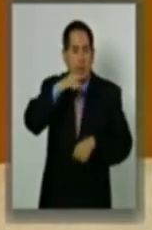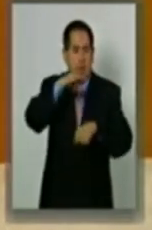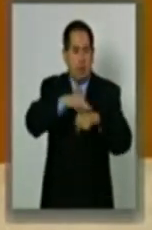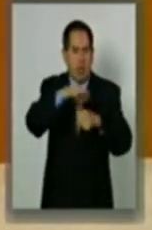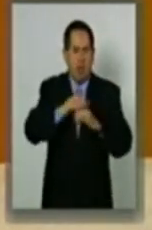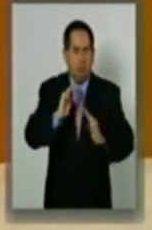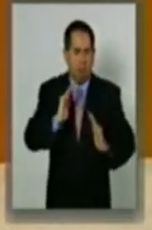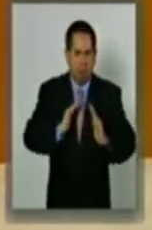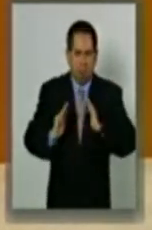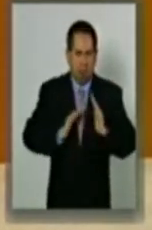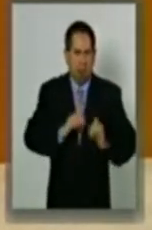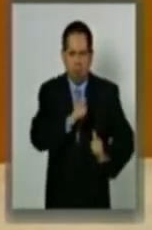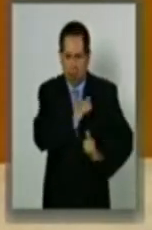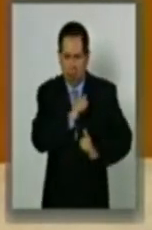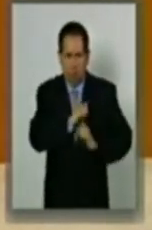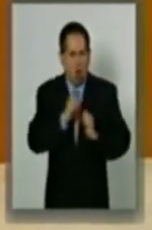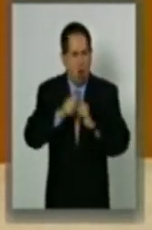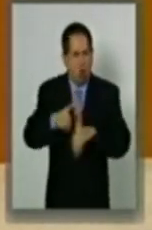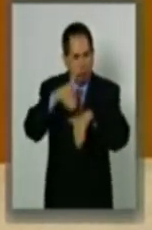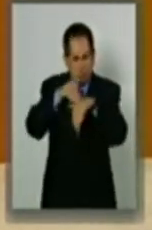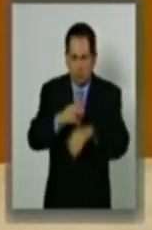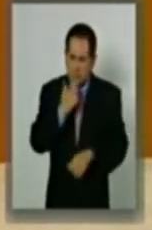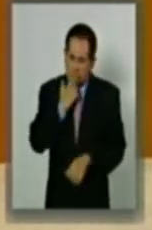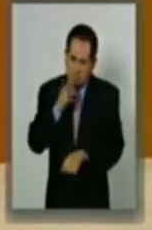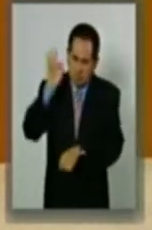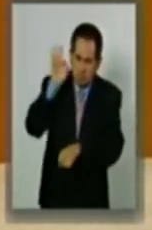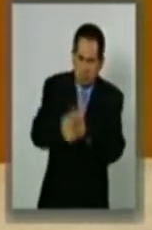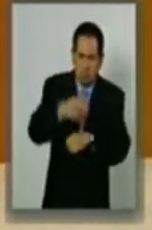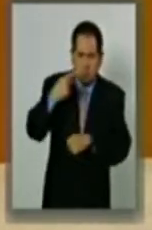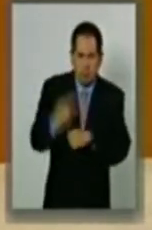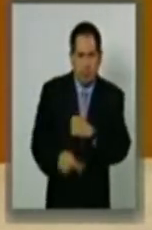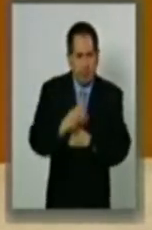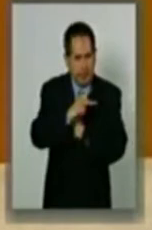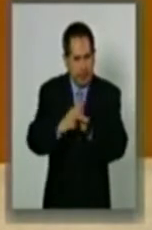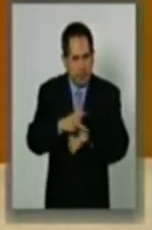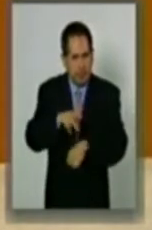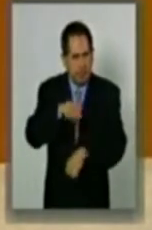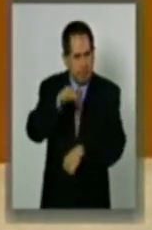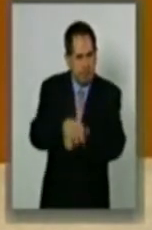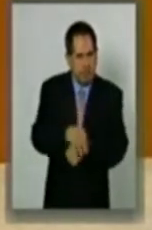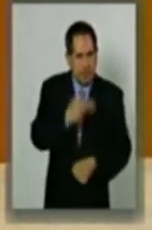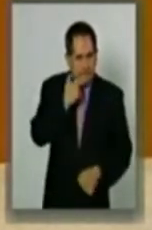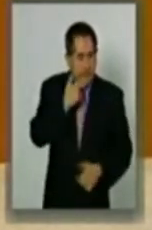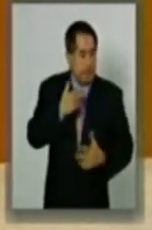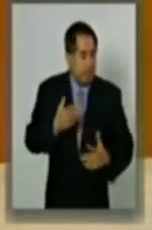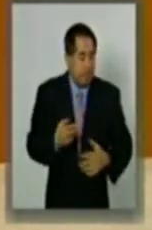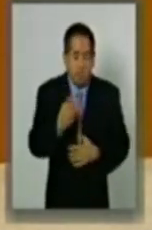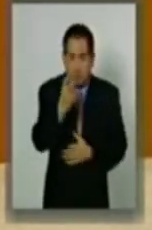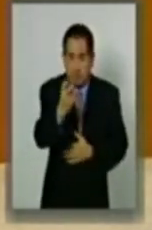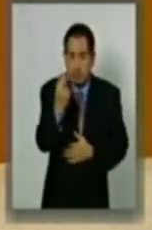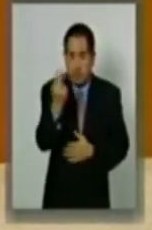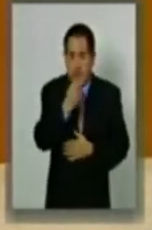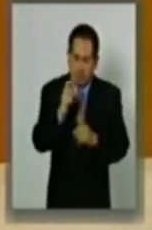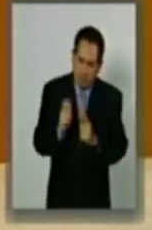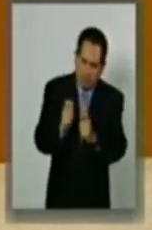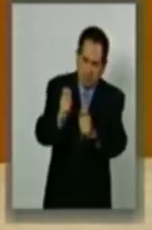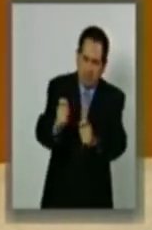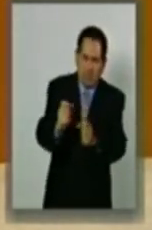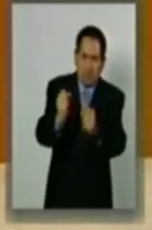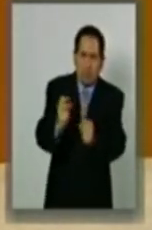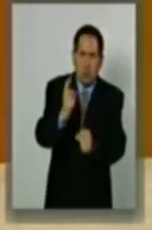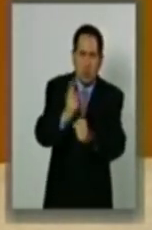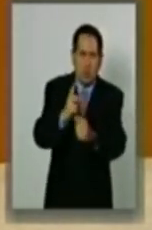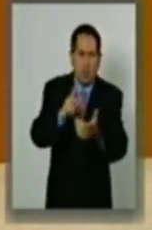y han estado al servicio con orgullo y patriotismo de nuestro país. Y es por ello que es necesario darle la certidumbre